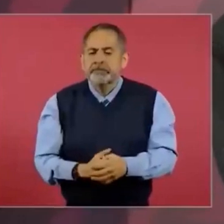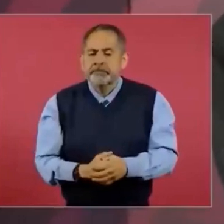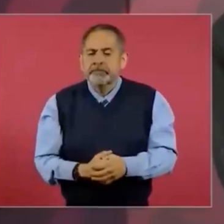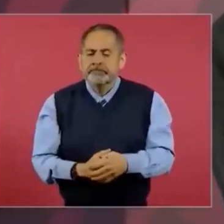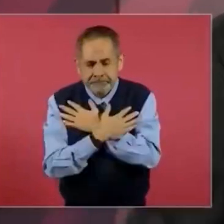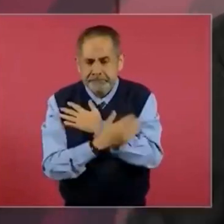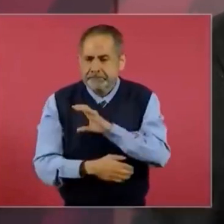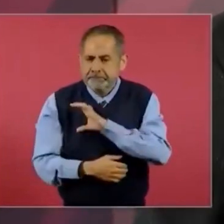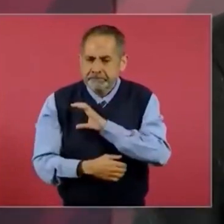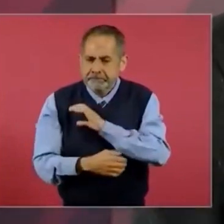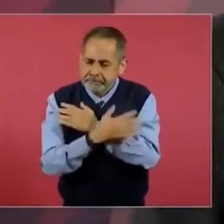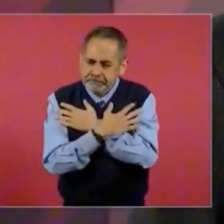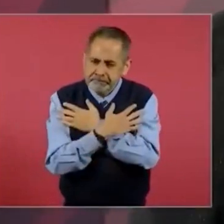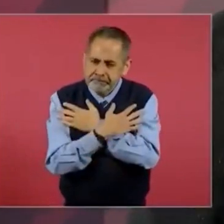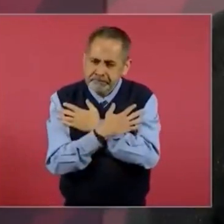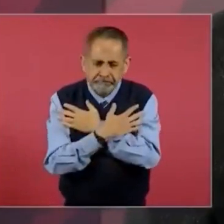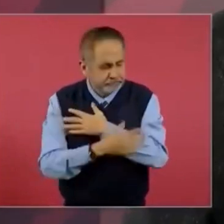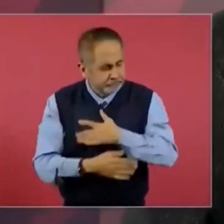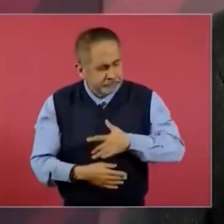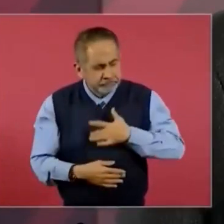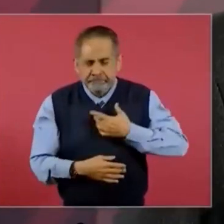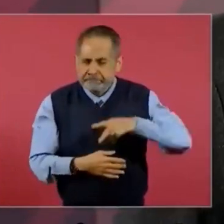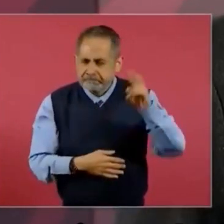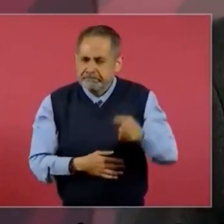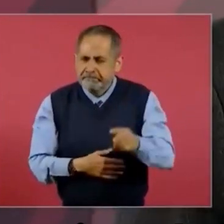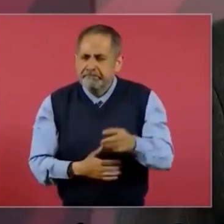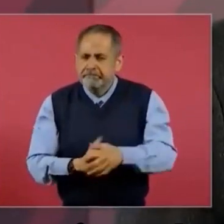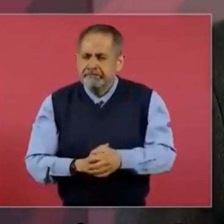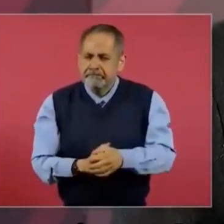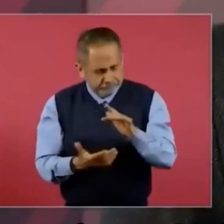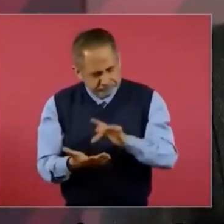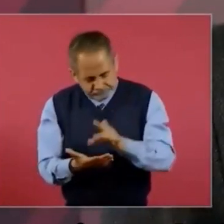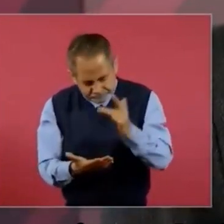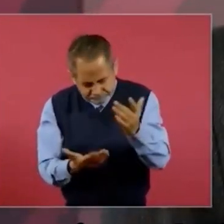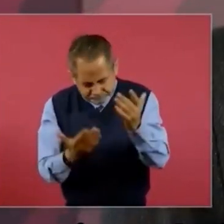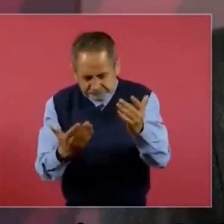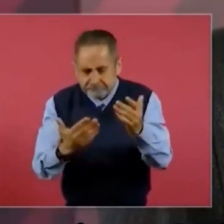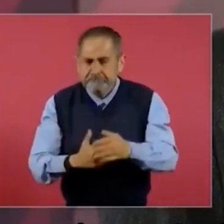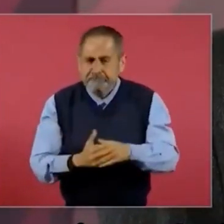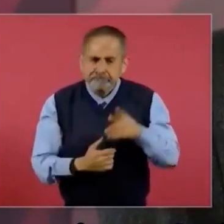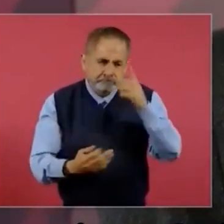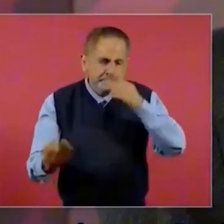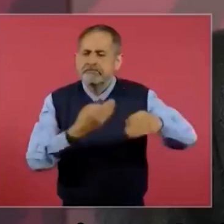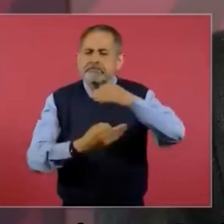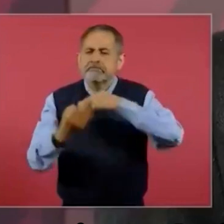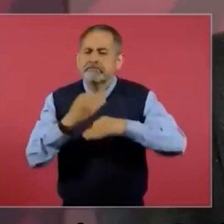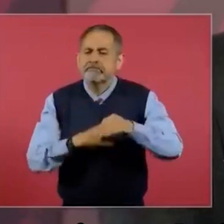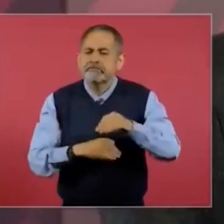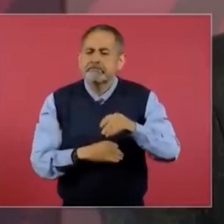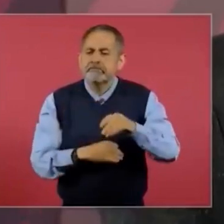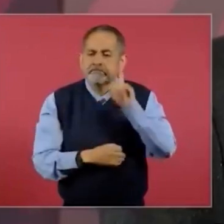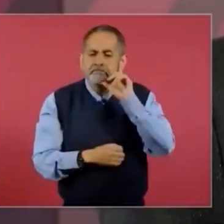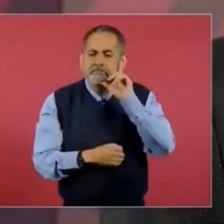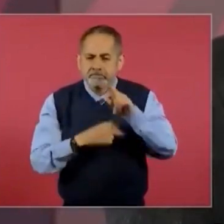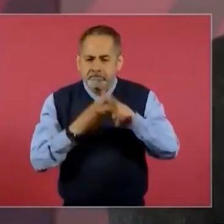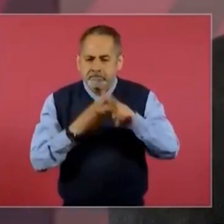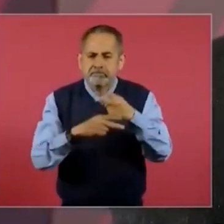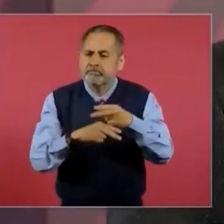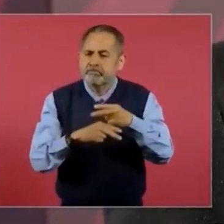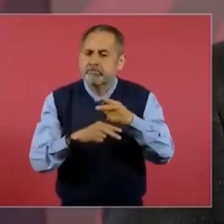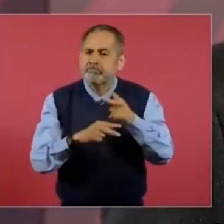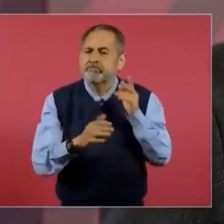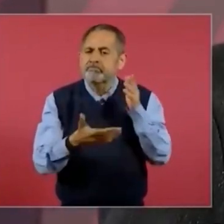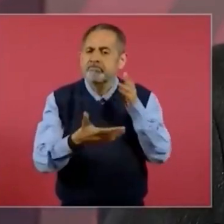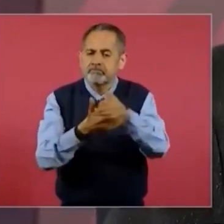mis abrazos muy sinceros y mi agradecimiento para todos los que van a asistir a la